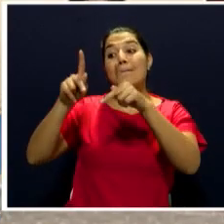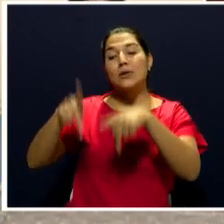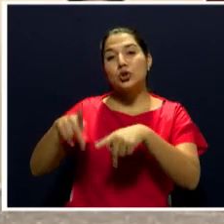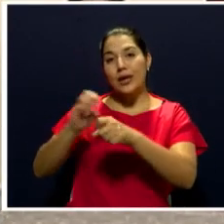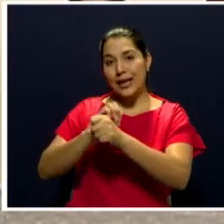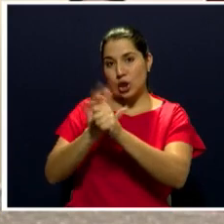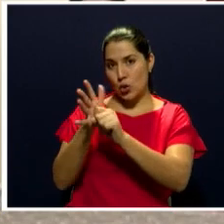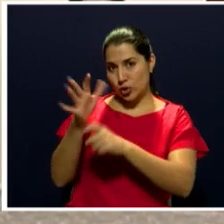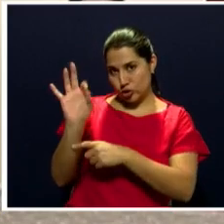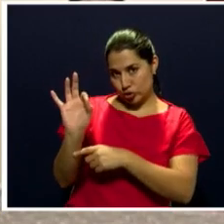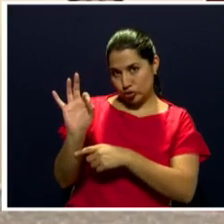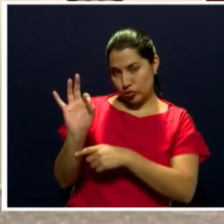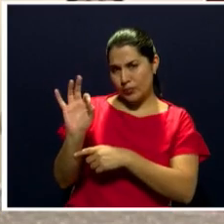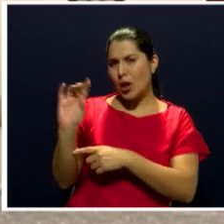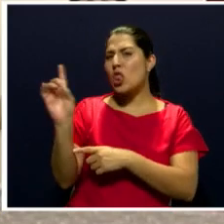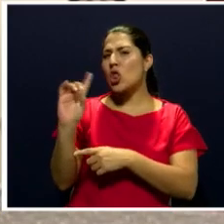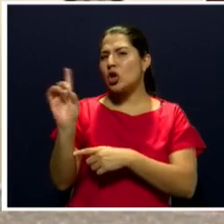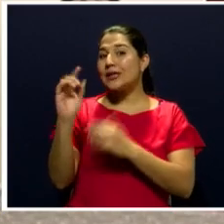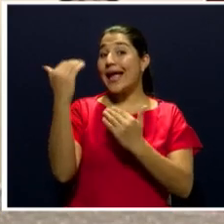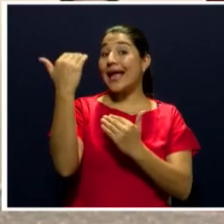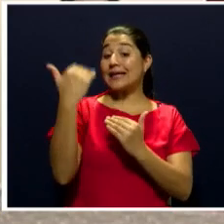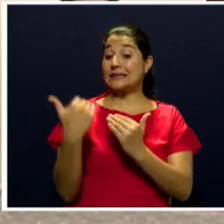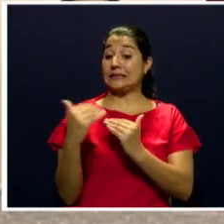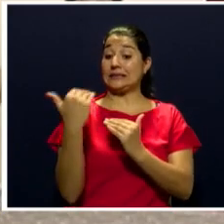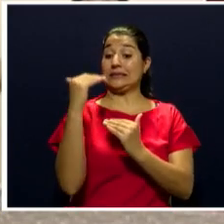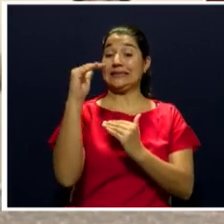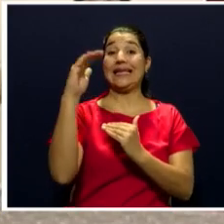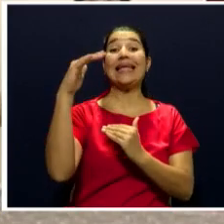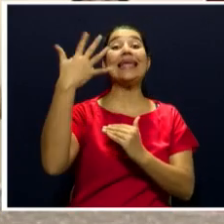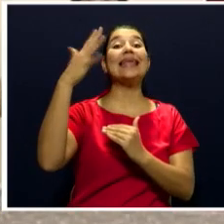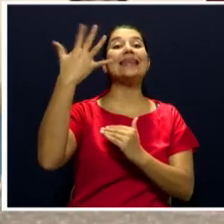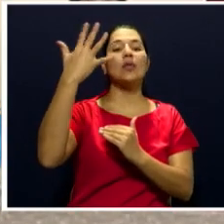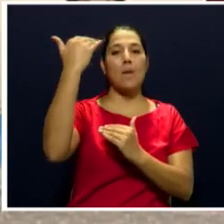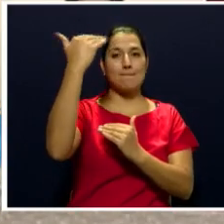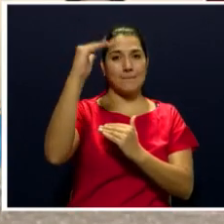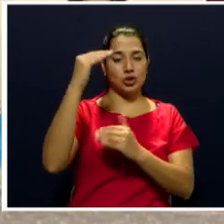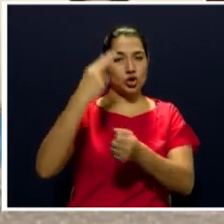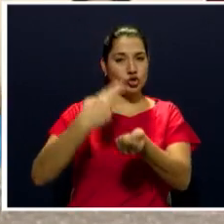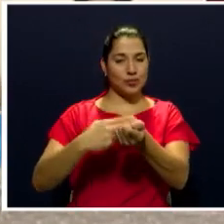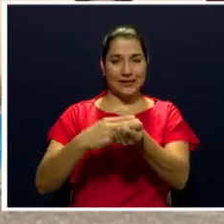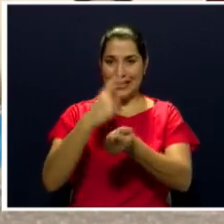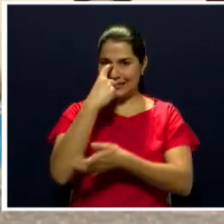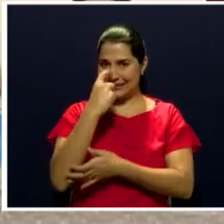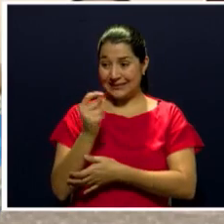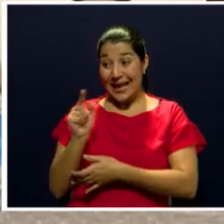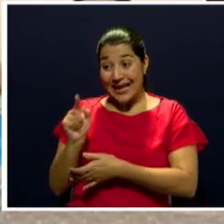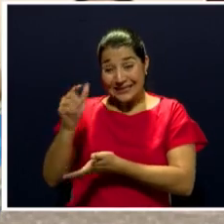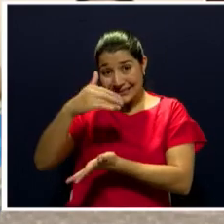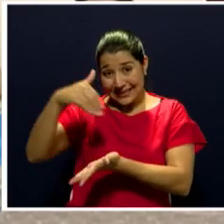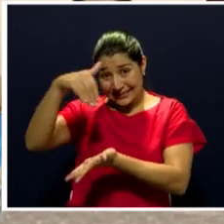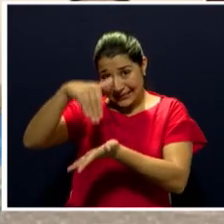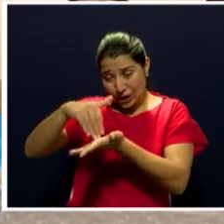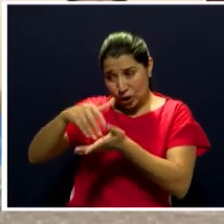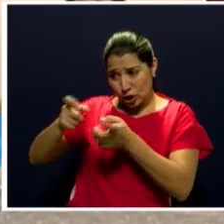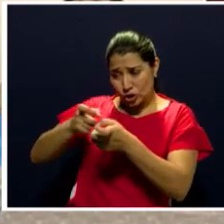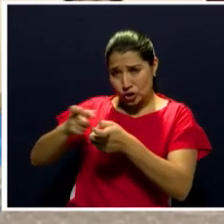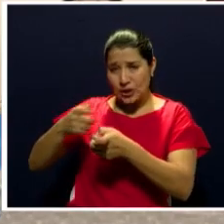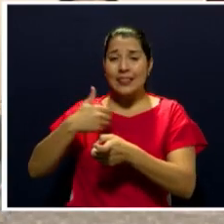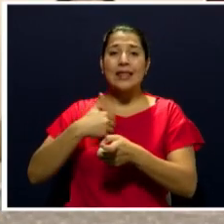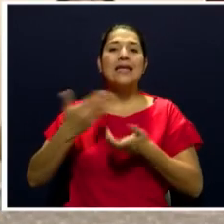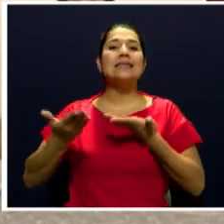opera desde el 5º piso del Hospital Calderón Guardia. Este es un centro de comando que cuenta con servicio